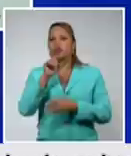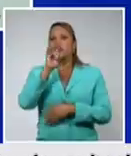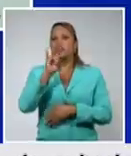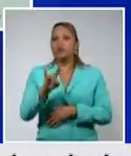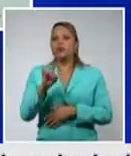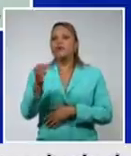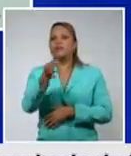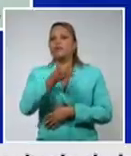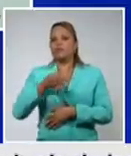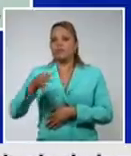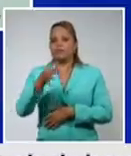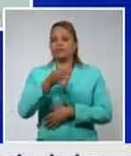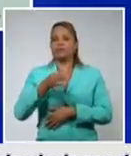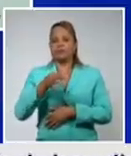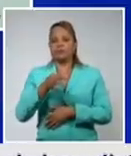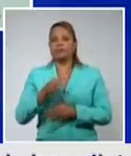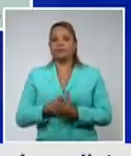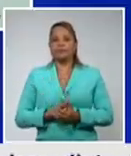11 municipios.